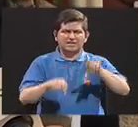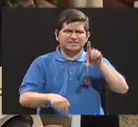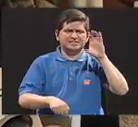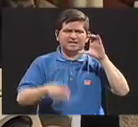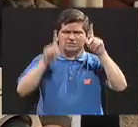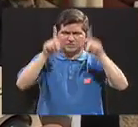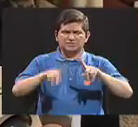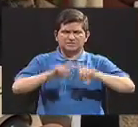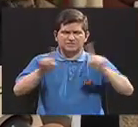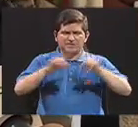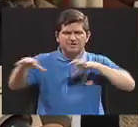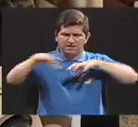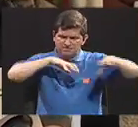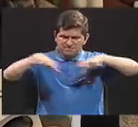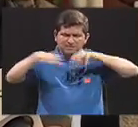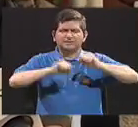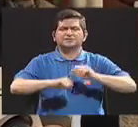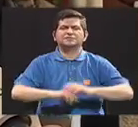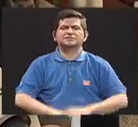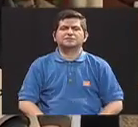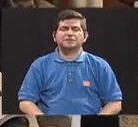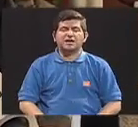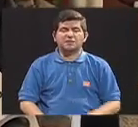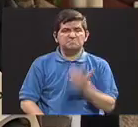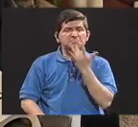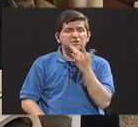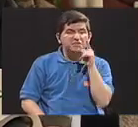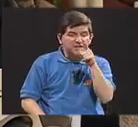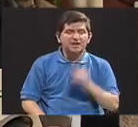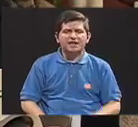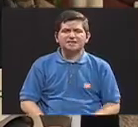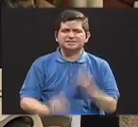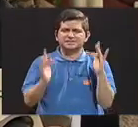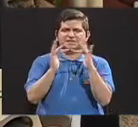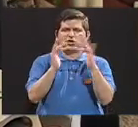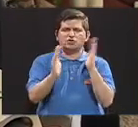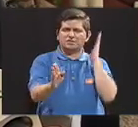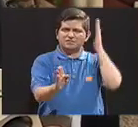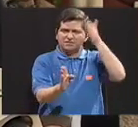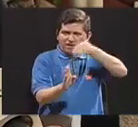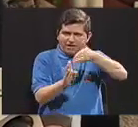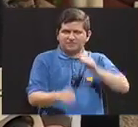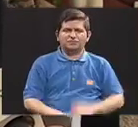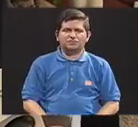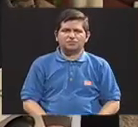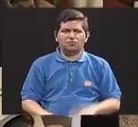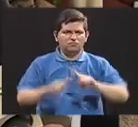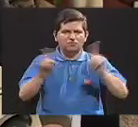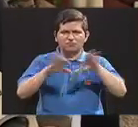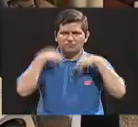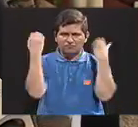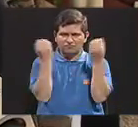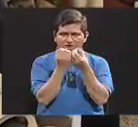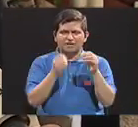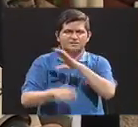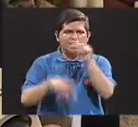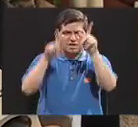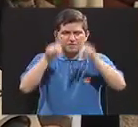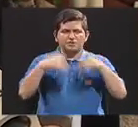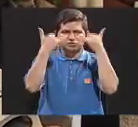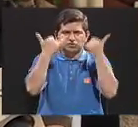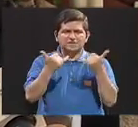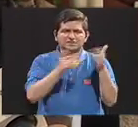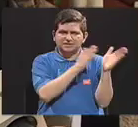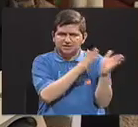cientos de personas en distintos eventos y preferimos ese contacto directo digamos con con las organizaciones y con las